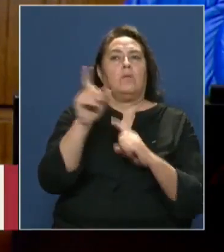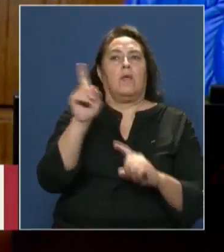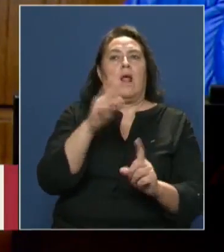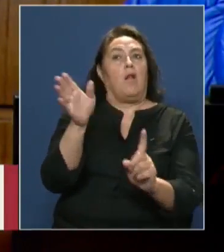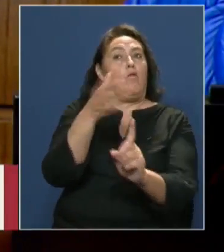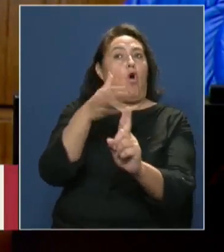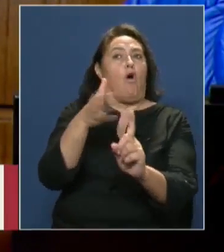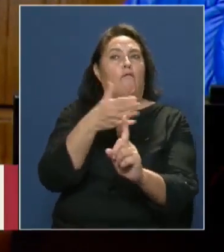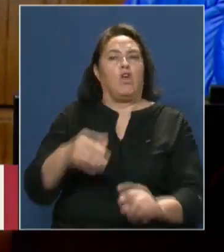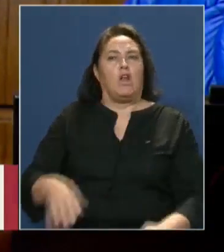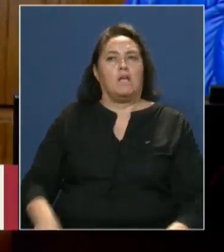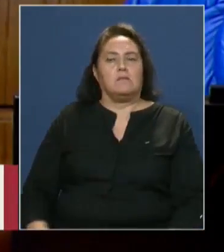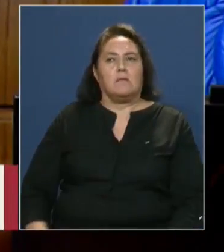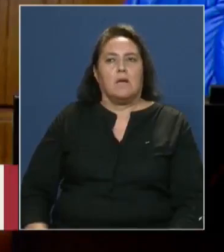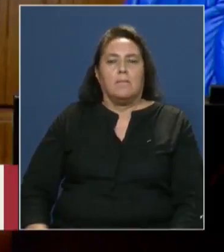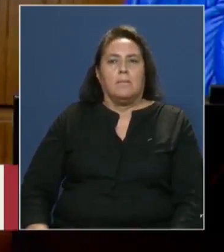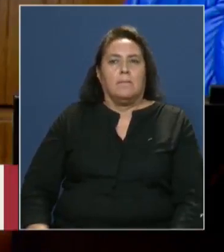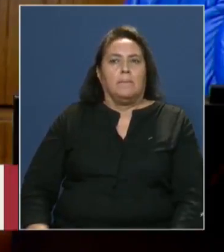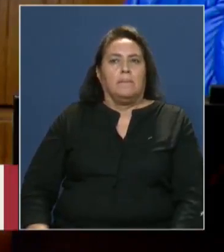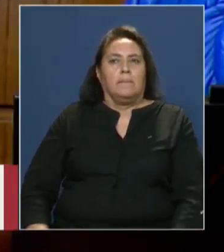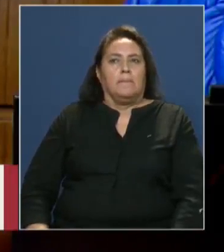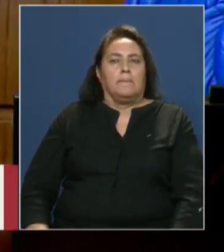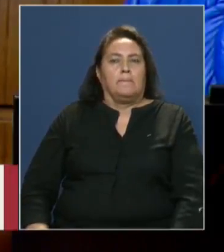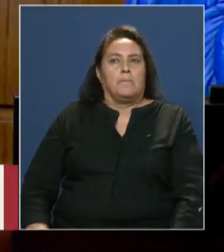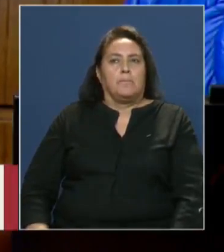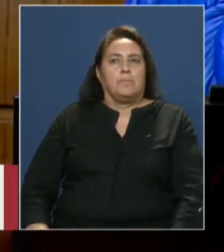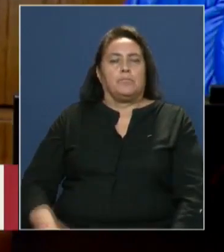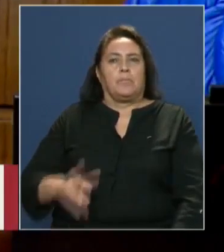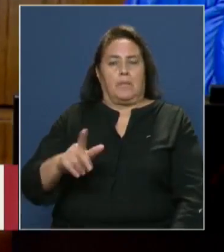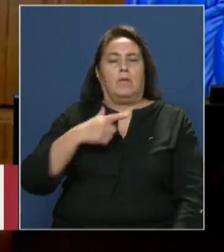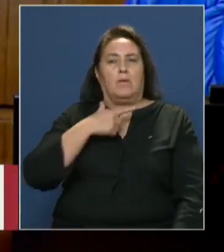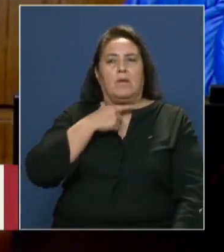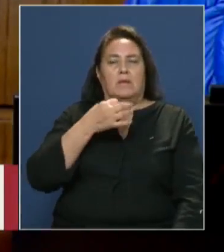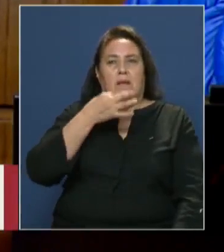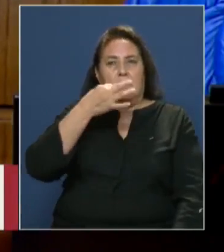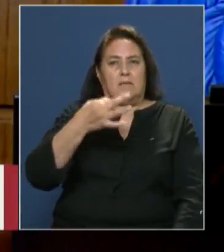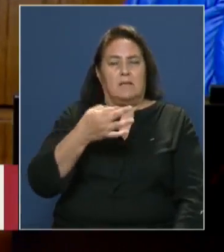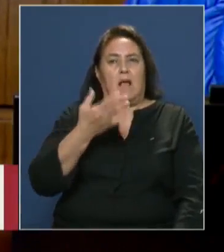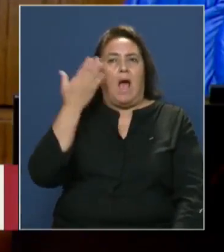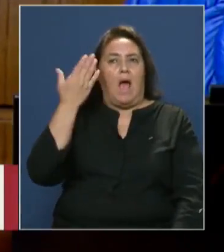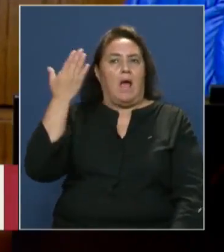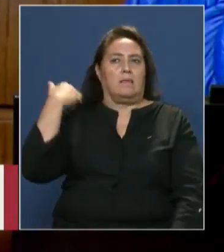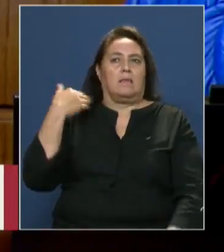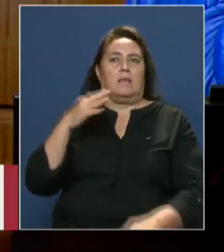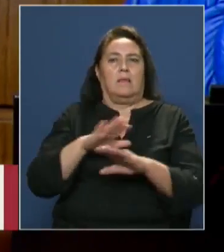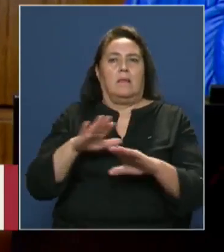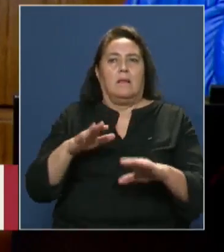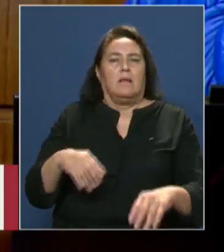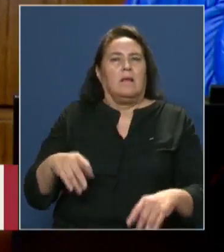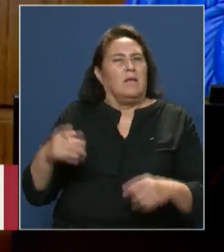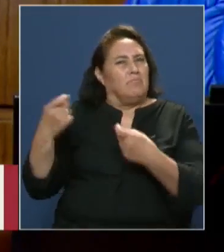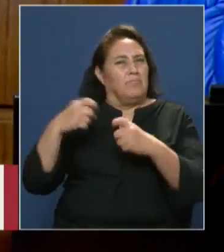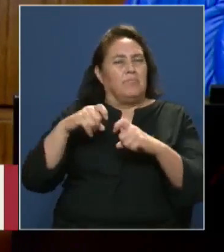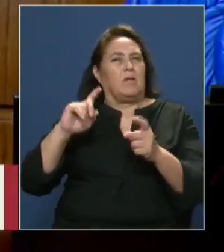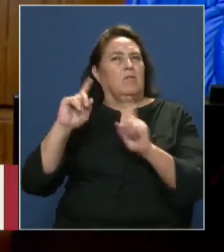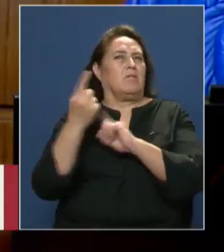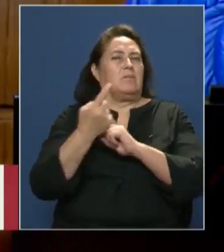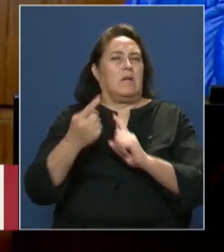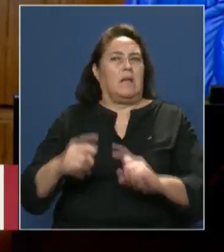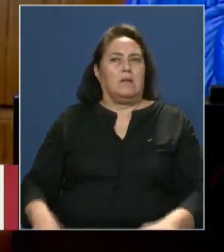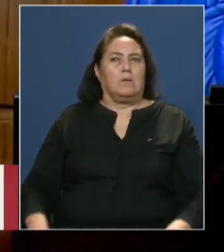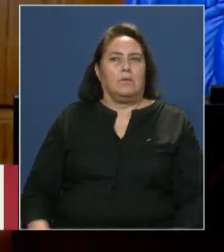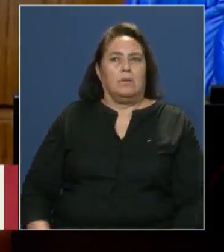violencia. Pero yo quisiera resaltar también, presidenta, antes de terminar, lo contradictorio que